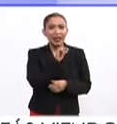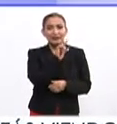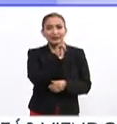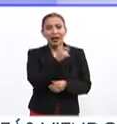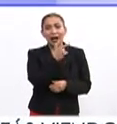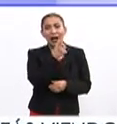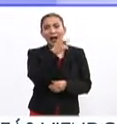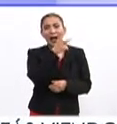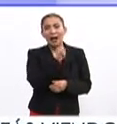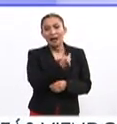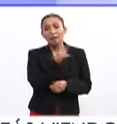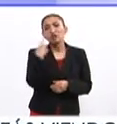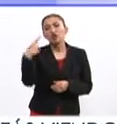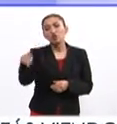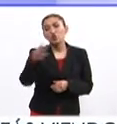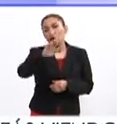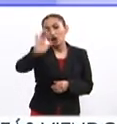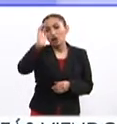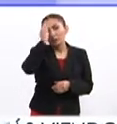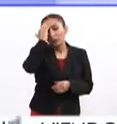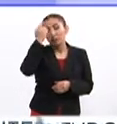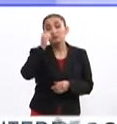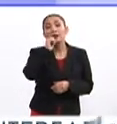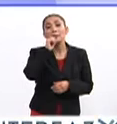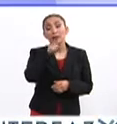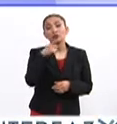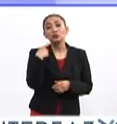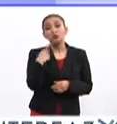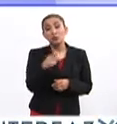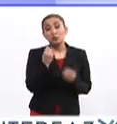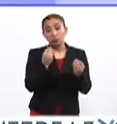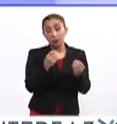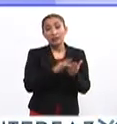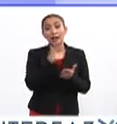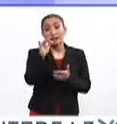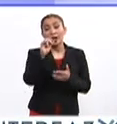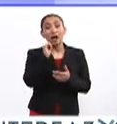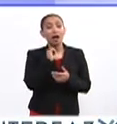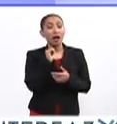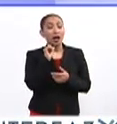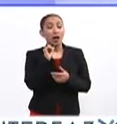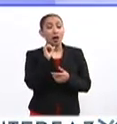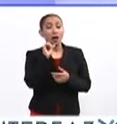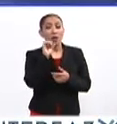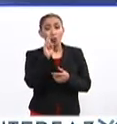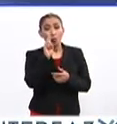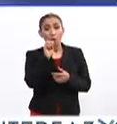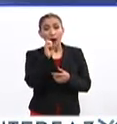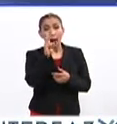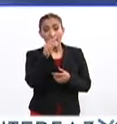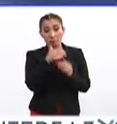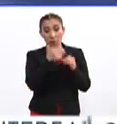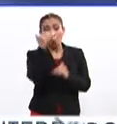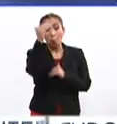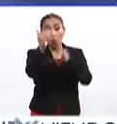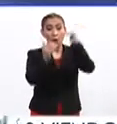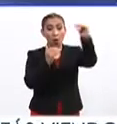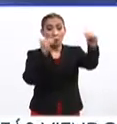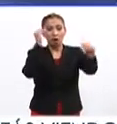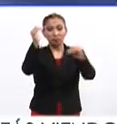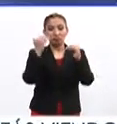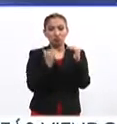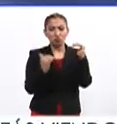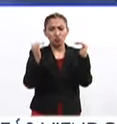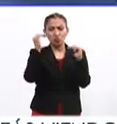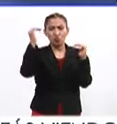Elisa Garay Vargas por este reconocimiento, por supuesto también muchas felicidades a la UAM, que está creciendo a pasos agigantados en estos